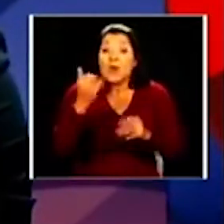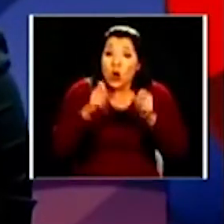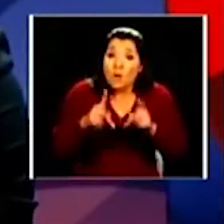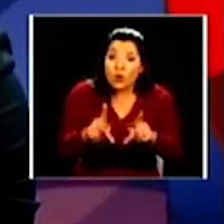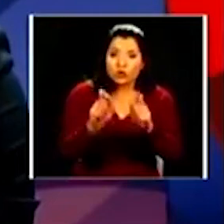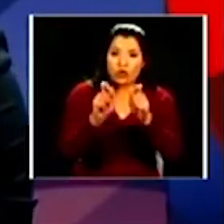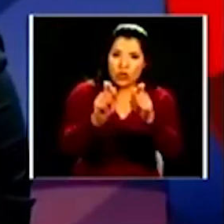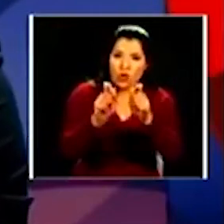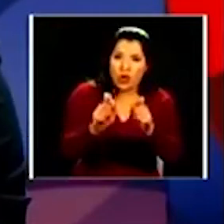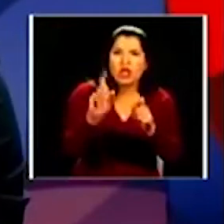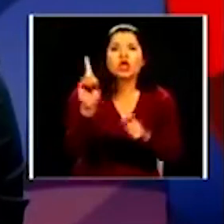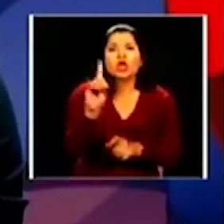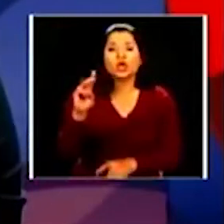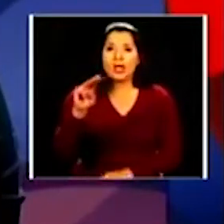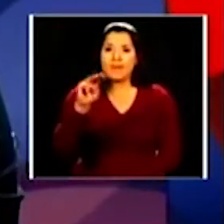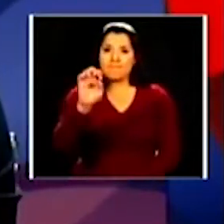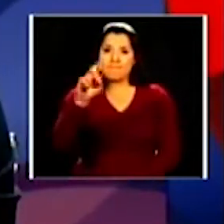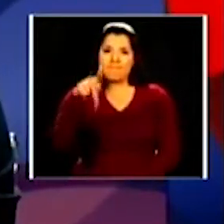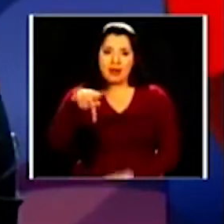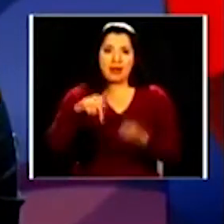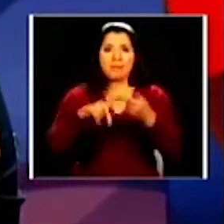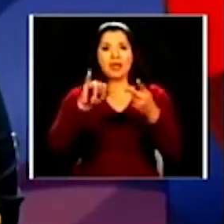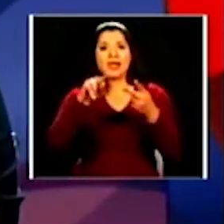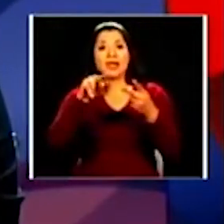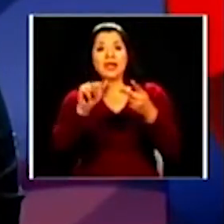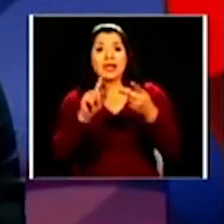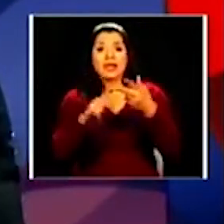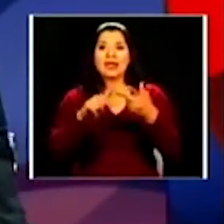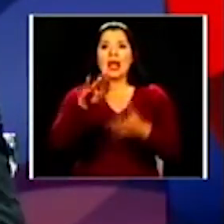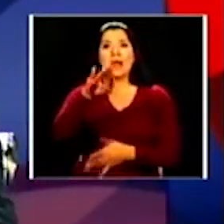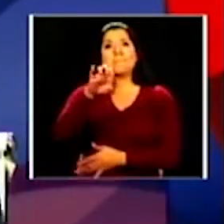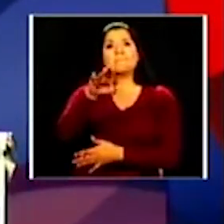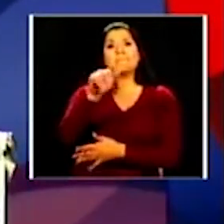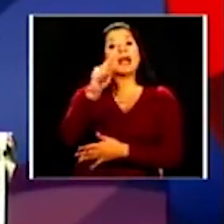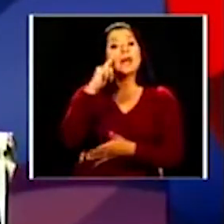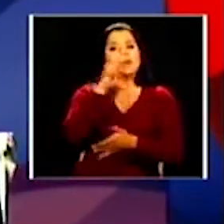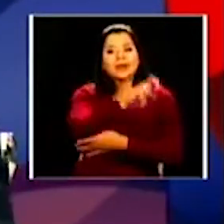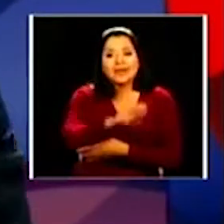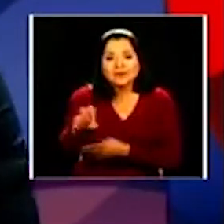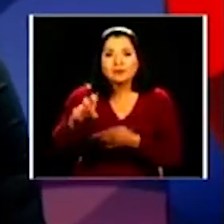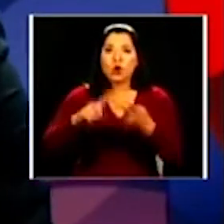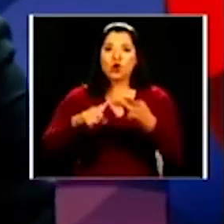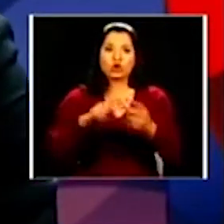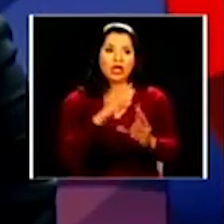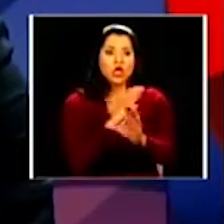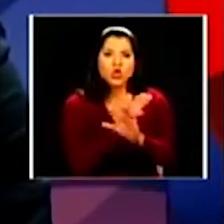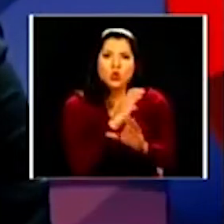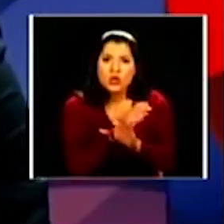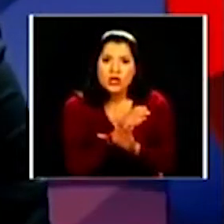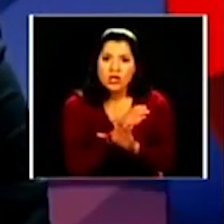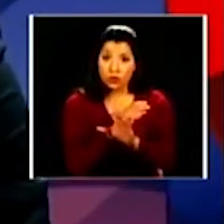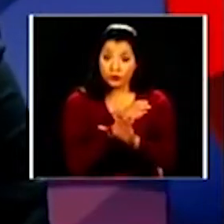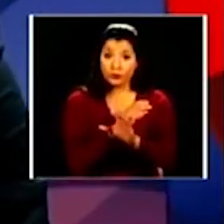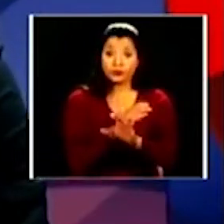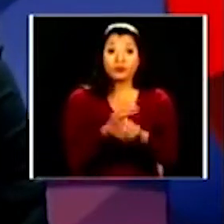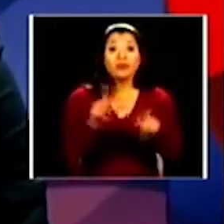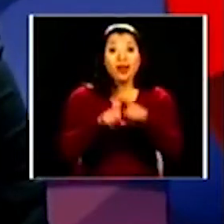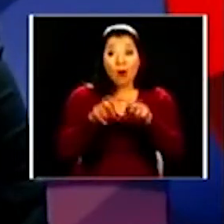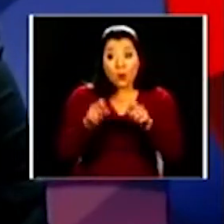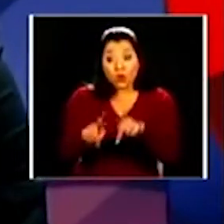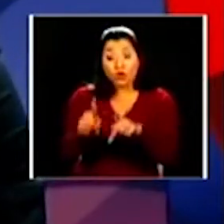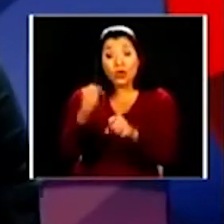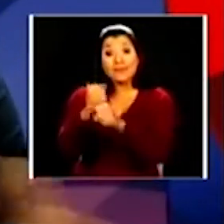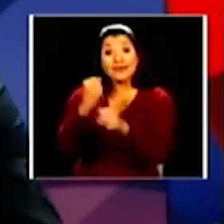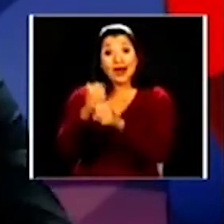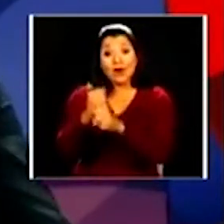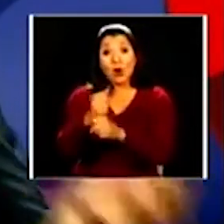becas para transporte, horarios diferenciados, cuido para que la gente pueda estar ahí, oportunidades para el sector privado con educación e información